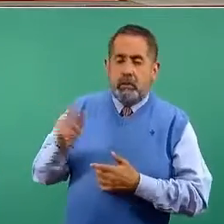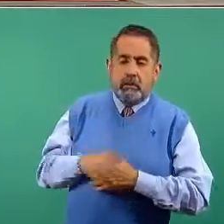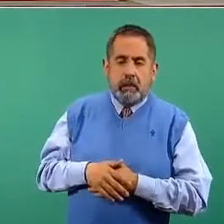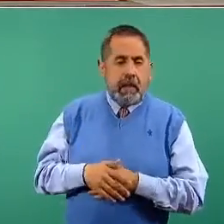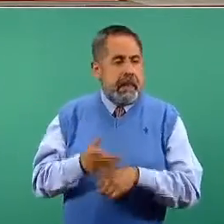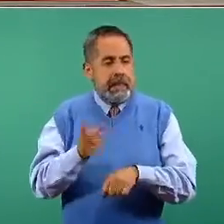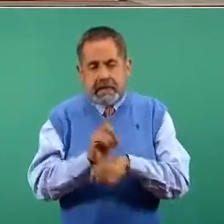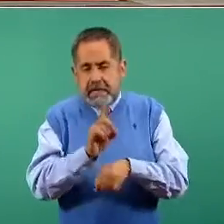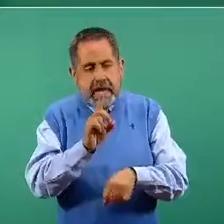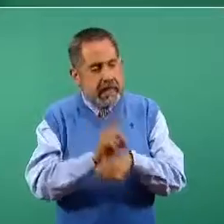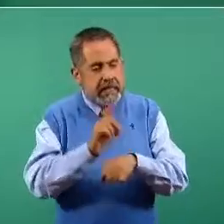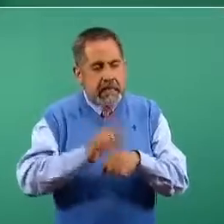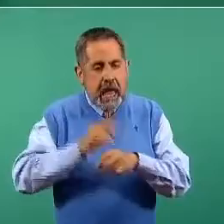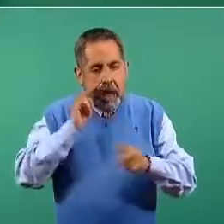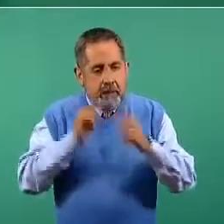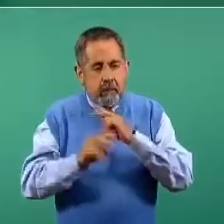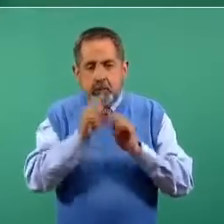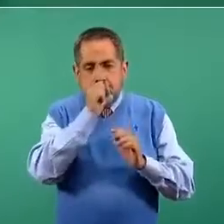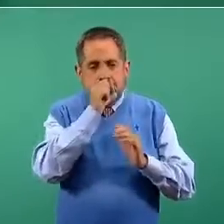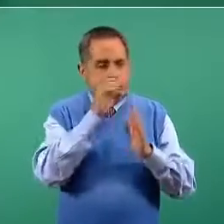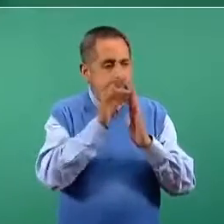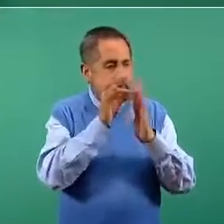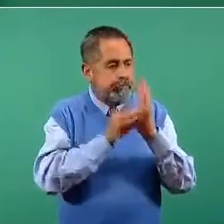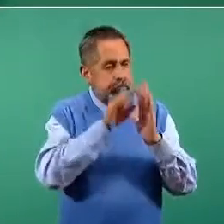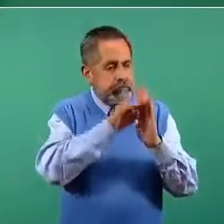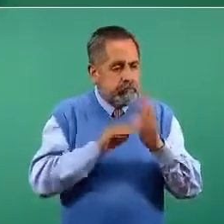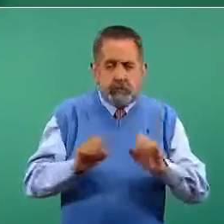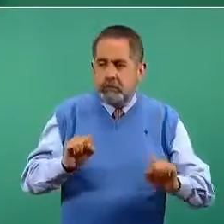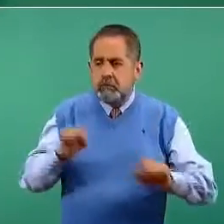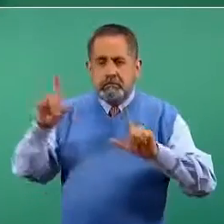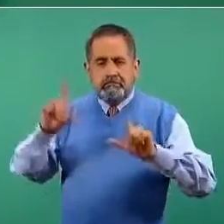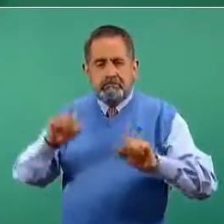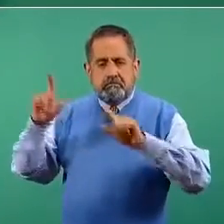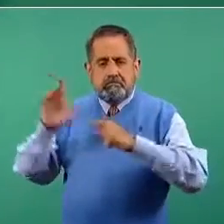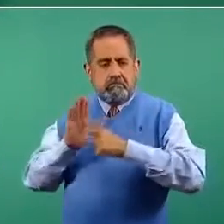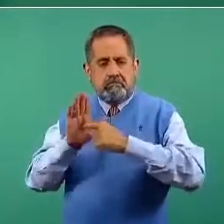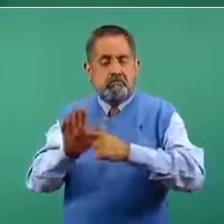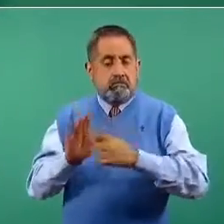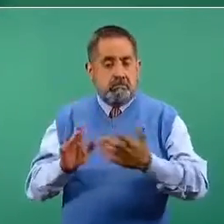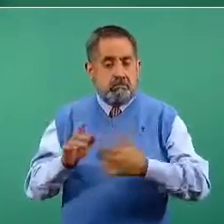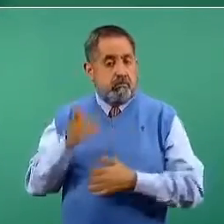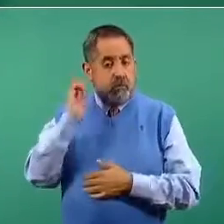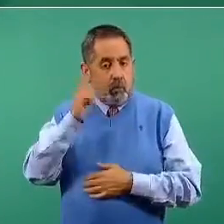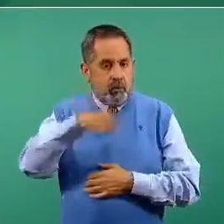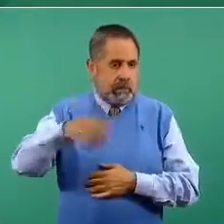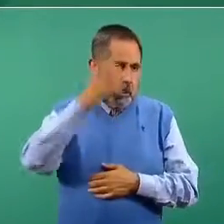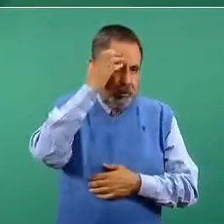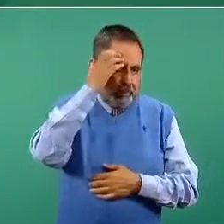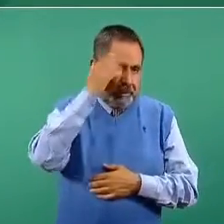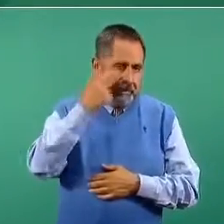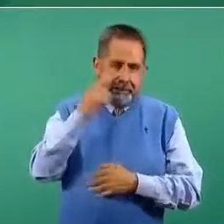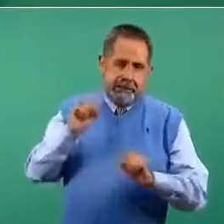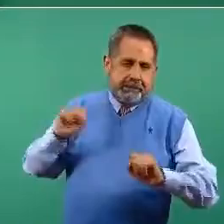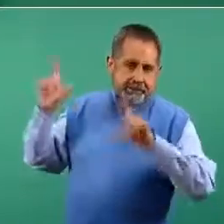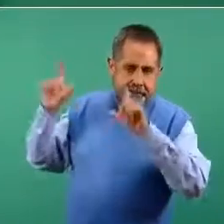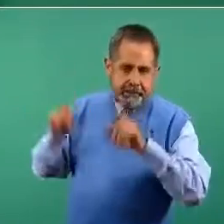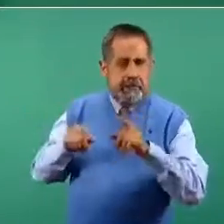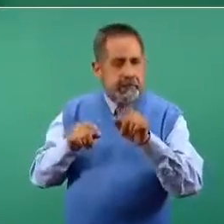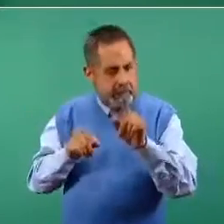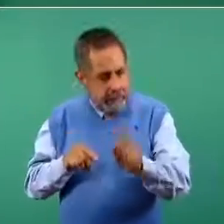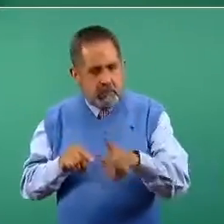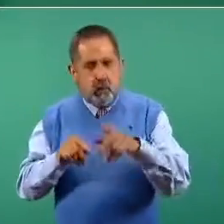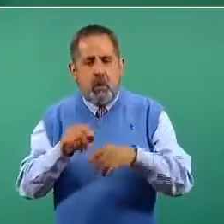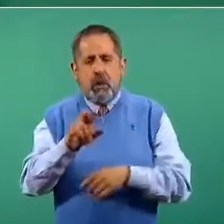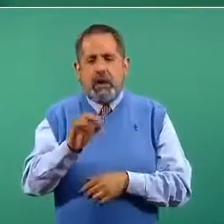los días monitoreamos distintos indicadores y los presentamos aquí. Espero que estén ya familiarizadas y familiarizados, incluyendo el diario